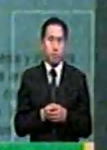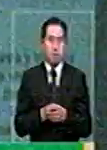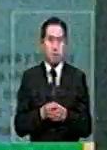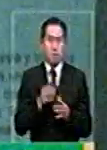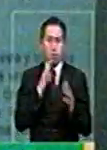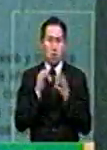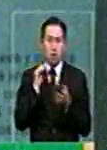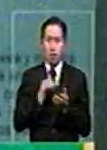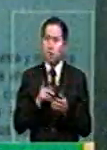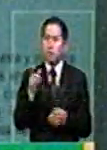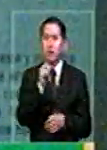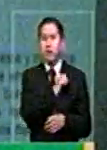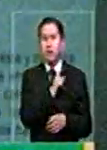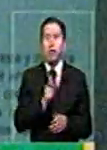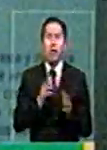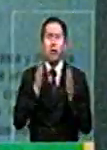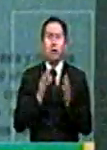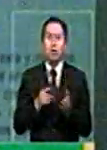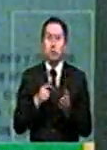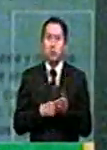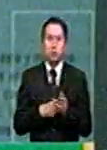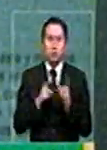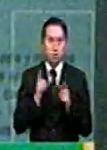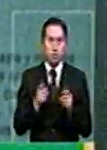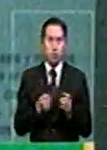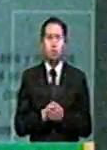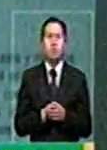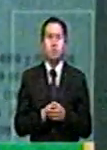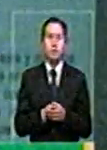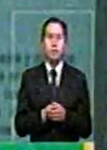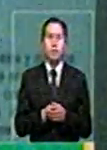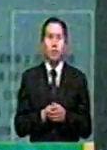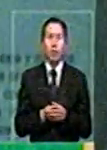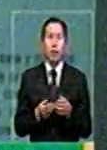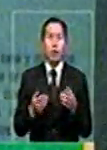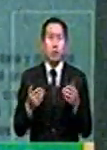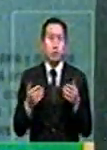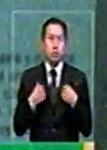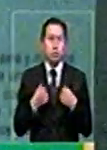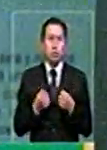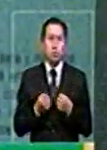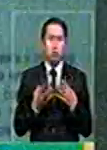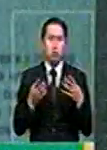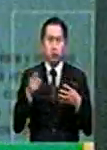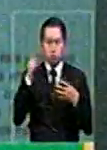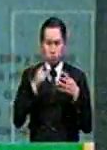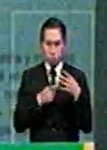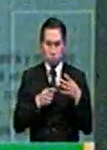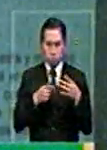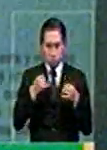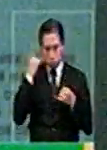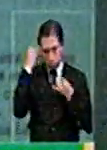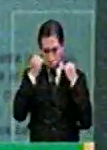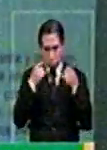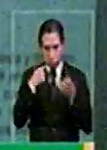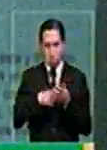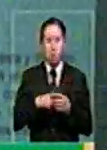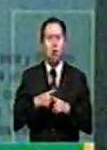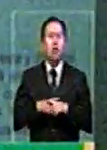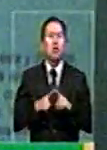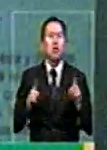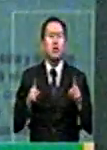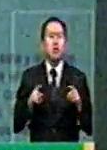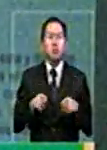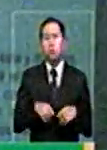Declaración de Revilla sobre el mismo tema. Tenemos muchos puntos divergentes sobre este tema y